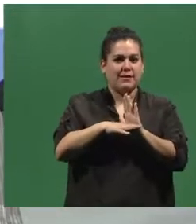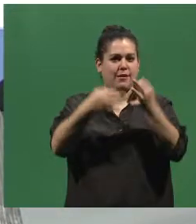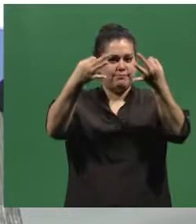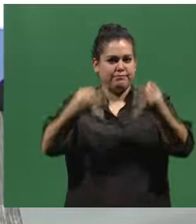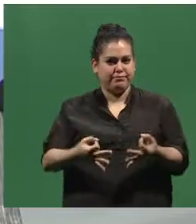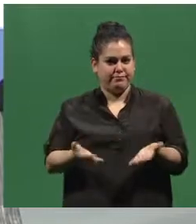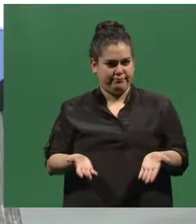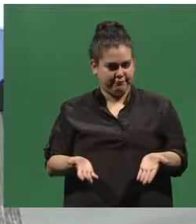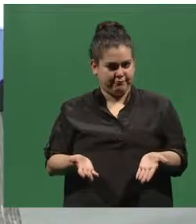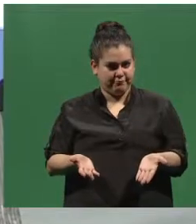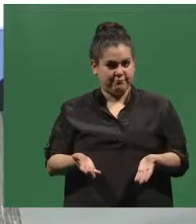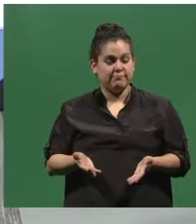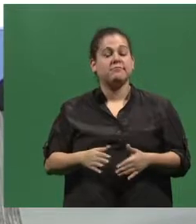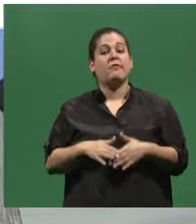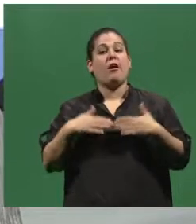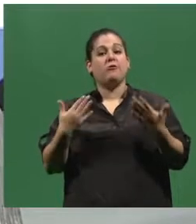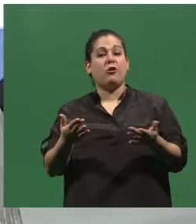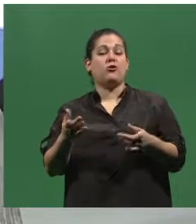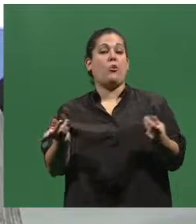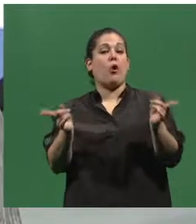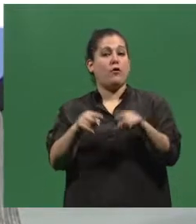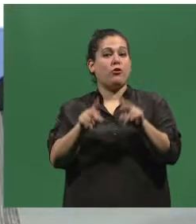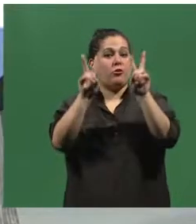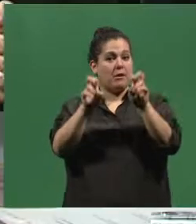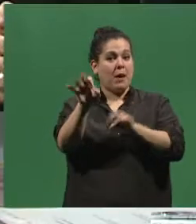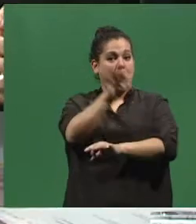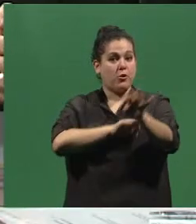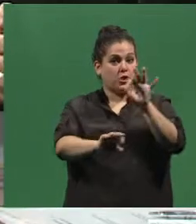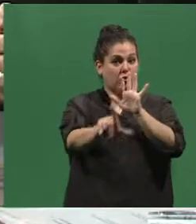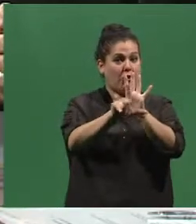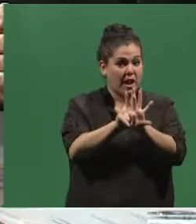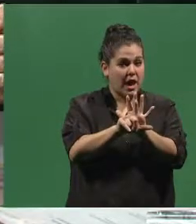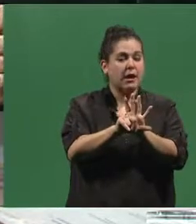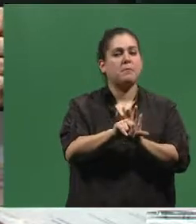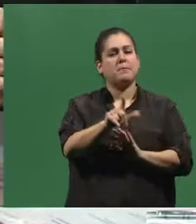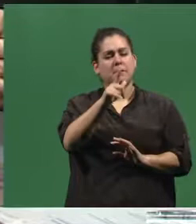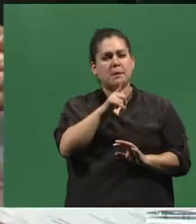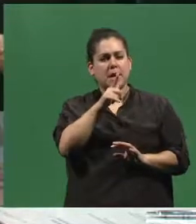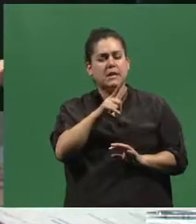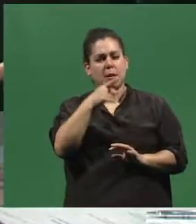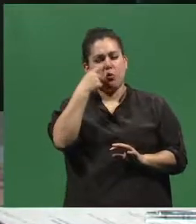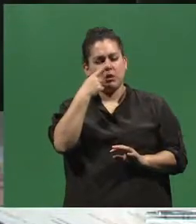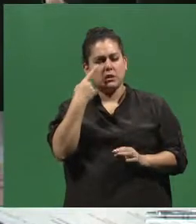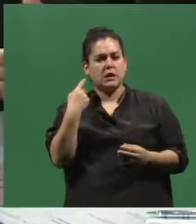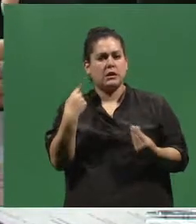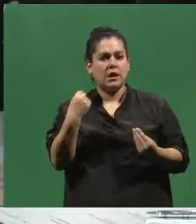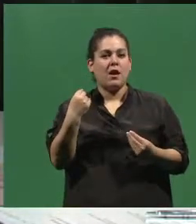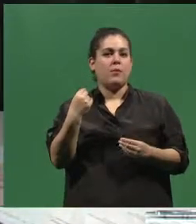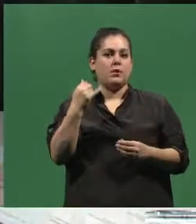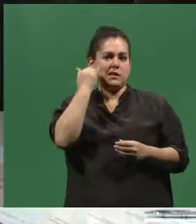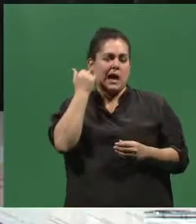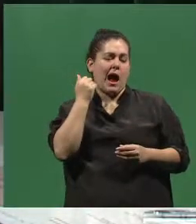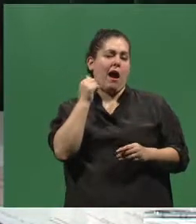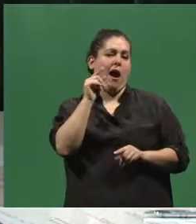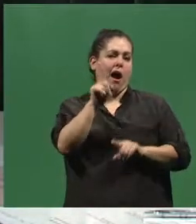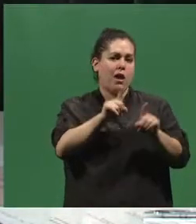¿sí? Y en ese sentido, digamos, volviendo al proyecto de ley que se plantea, digamos, también me parece interesante, por lo que quedan